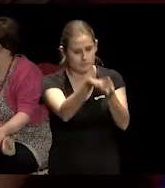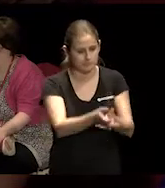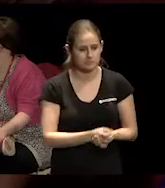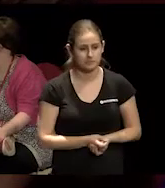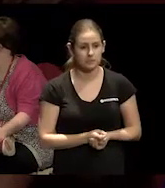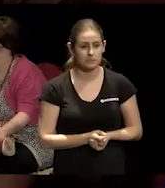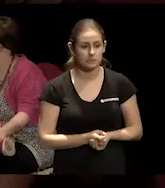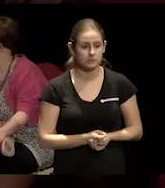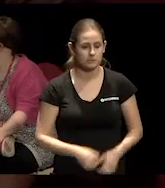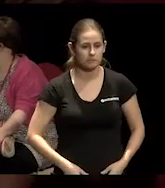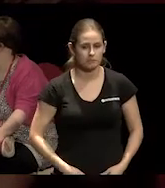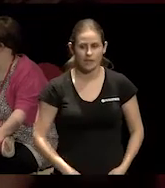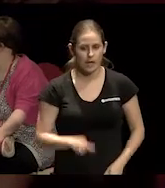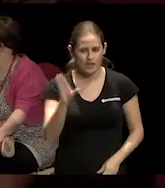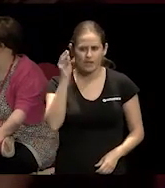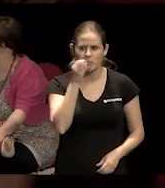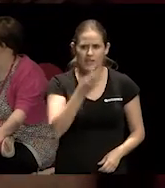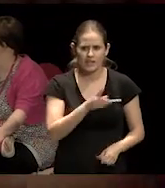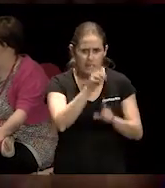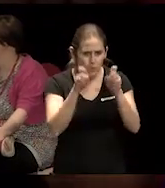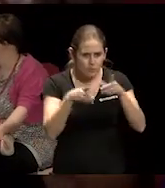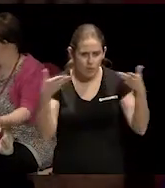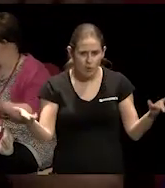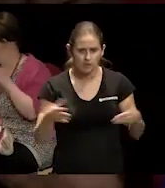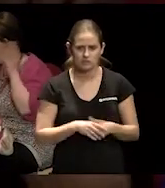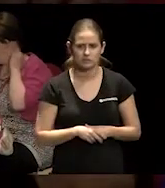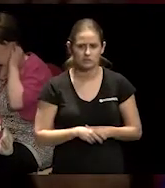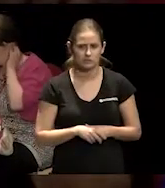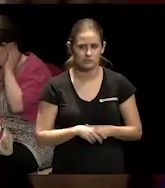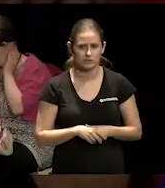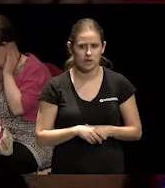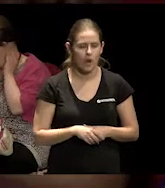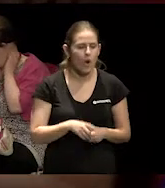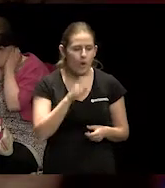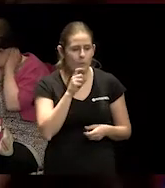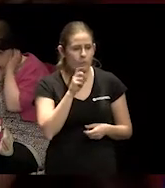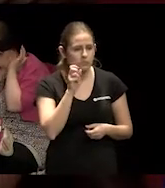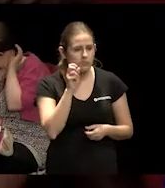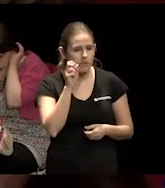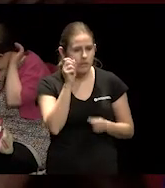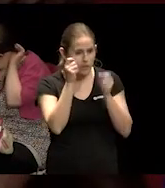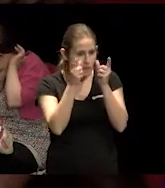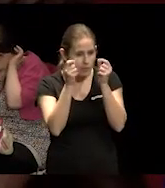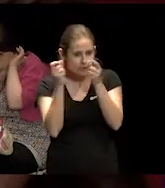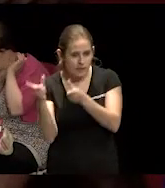No he entendido muy bien lo que me preguntas, la verdad. ¿Cómo nos damos cuenta? O... No, sí, ellos han explicado que surge una